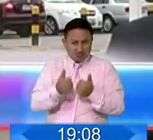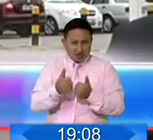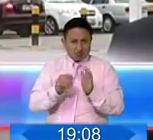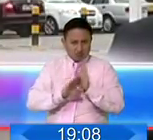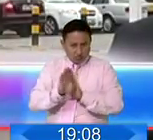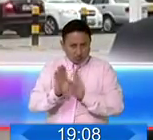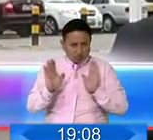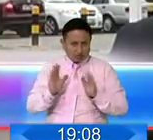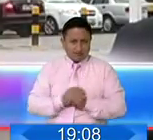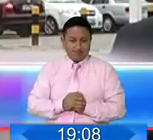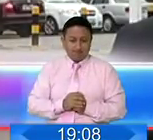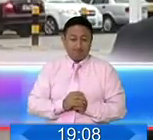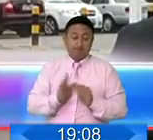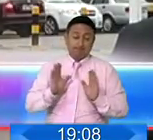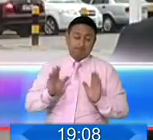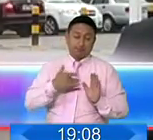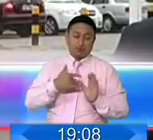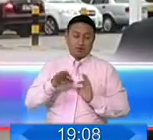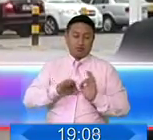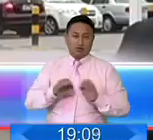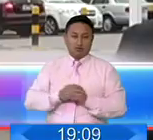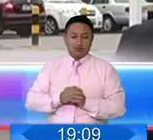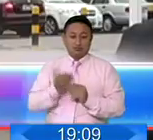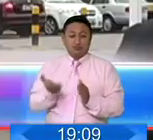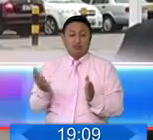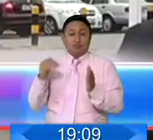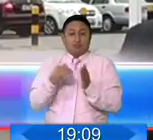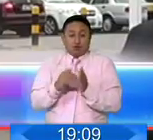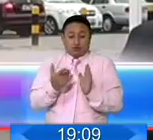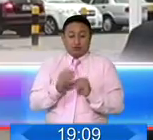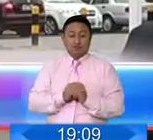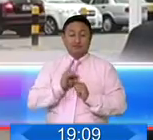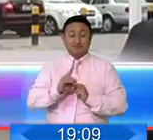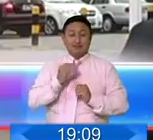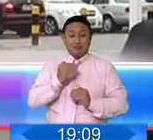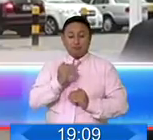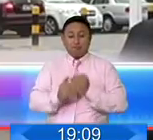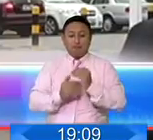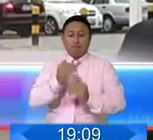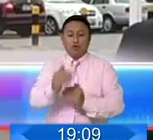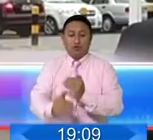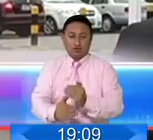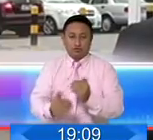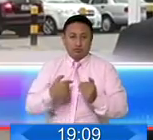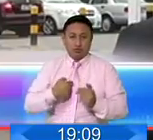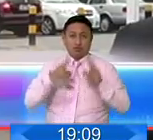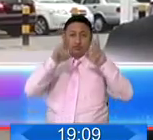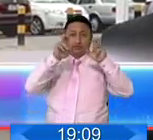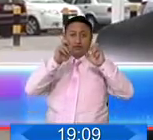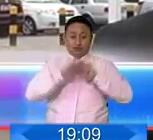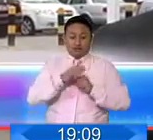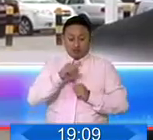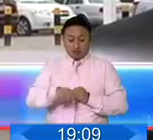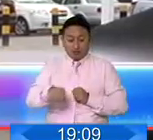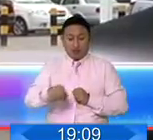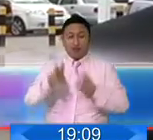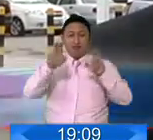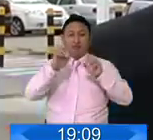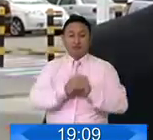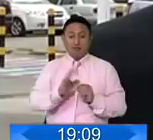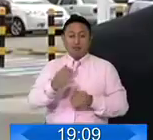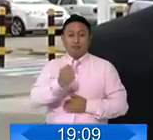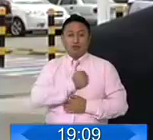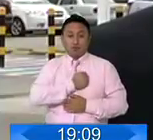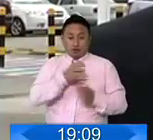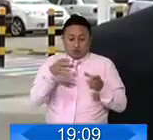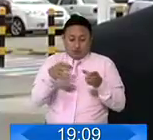ver, existe, como dije, debo recalcar el debido proceso. Este tema que yo he dictado es netamente jurisdiccional, por